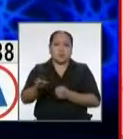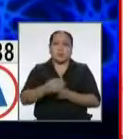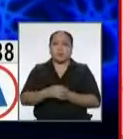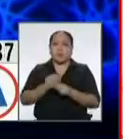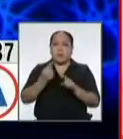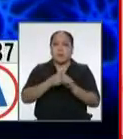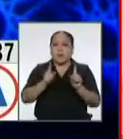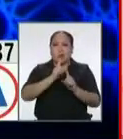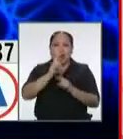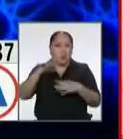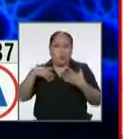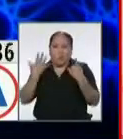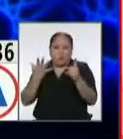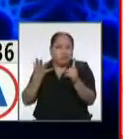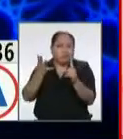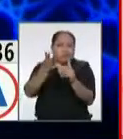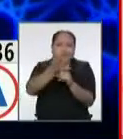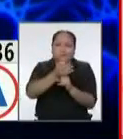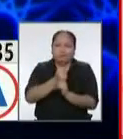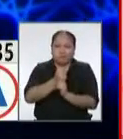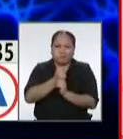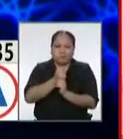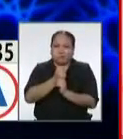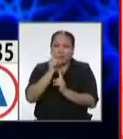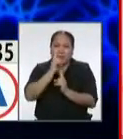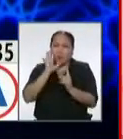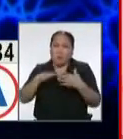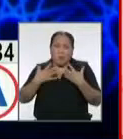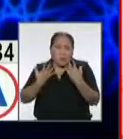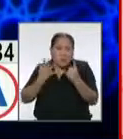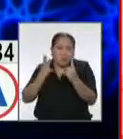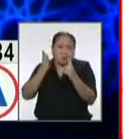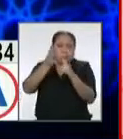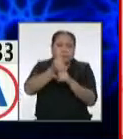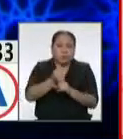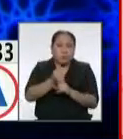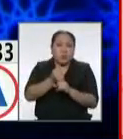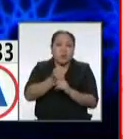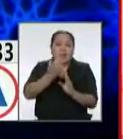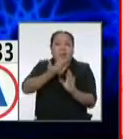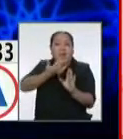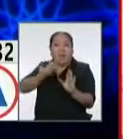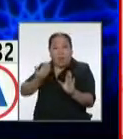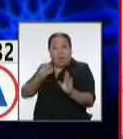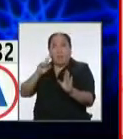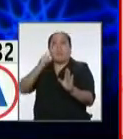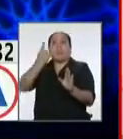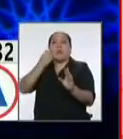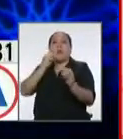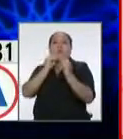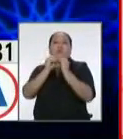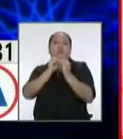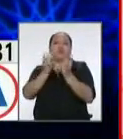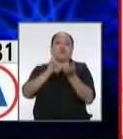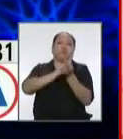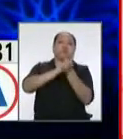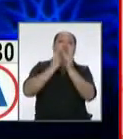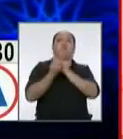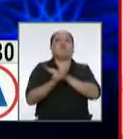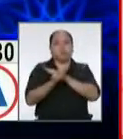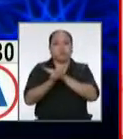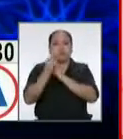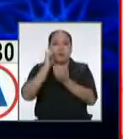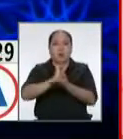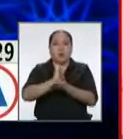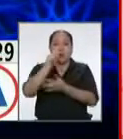cerca? Sí, por supuesto. Creo que lo que se le aconseja a un candidato como él, que no tiene tanta experiencia